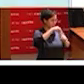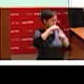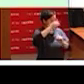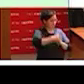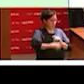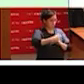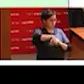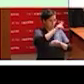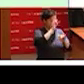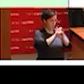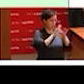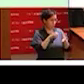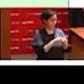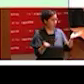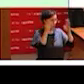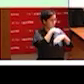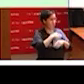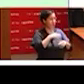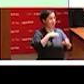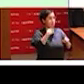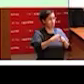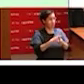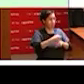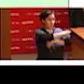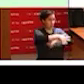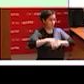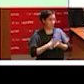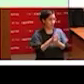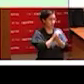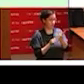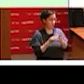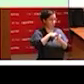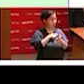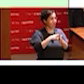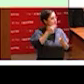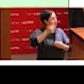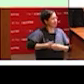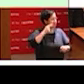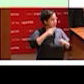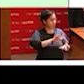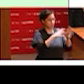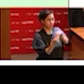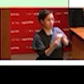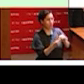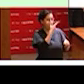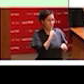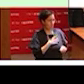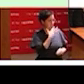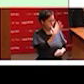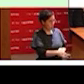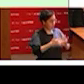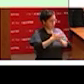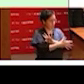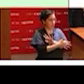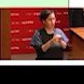pueden ustedes imaginarse también y elemento transversal a todo el proyecto es importante dar a conocer la aplicabilidad de este programa no como una buena